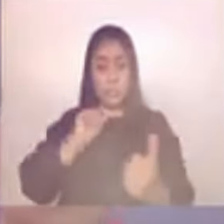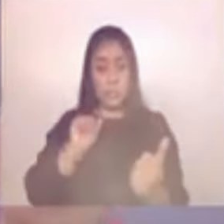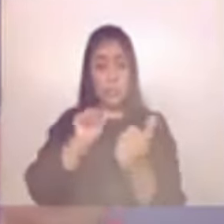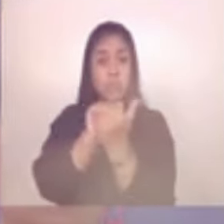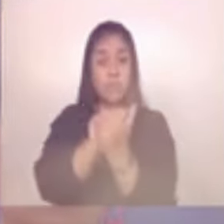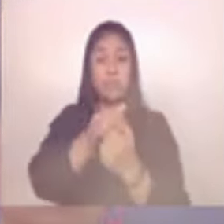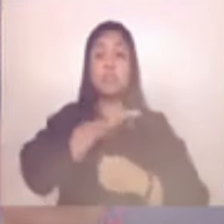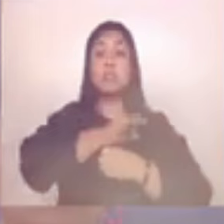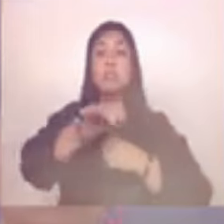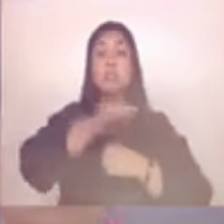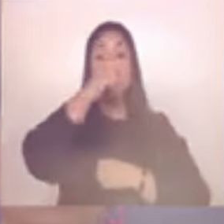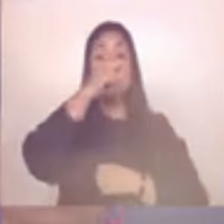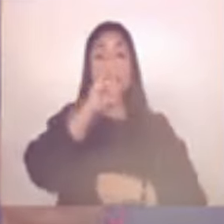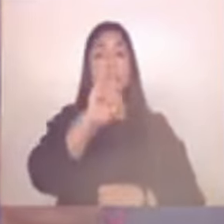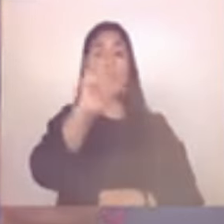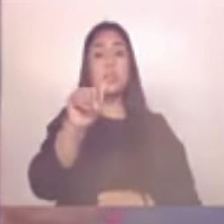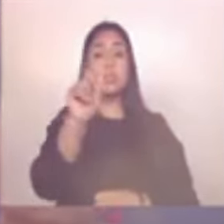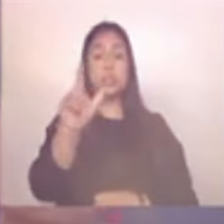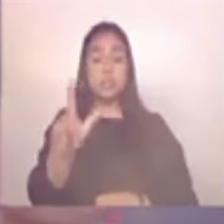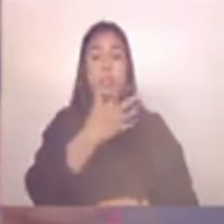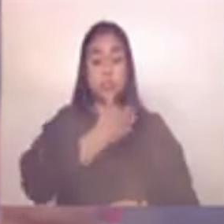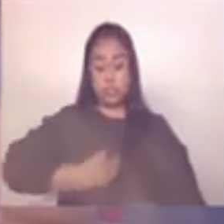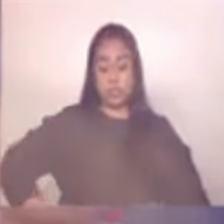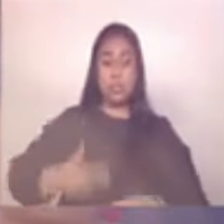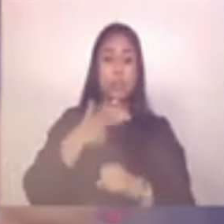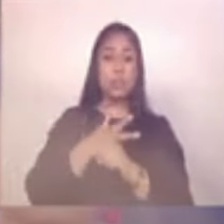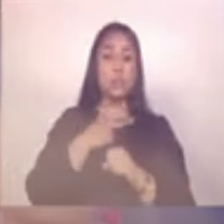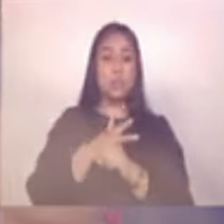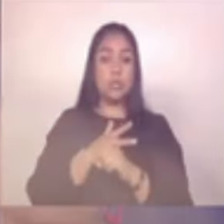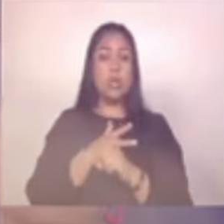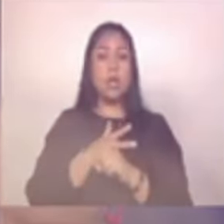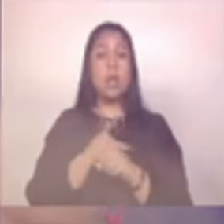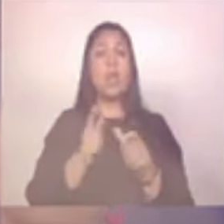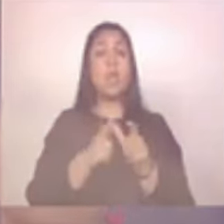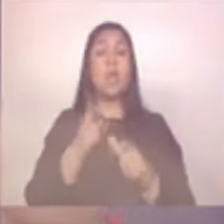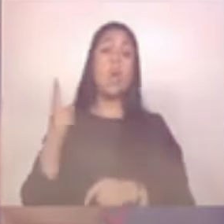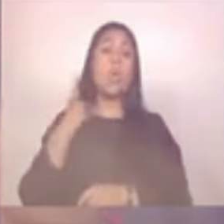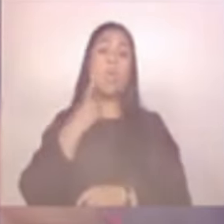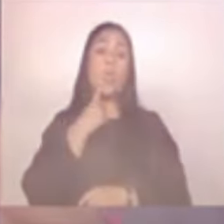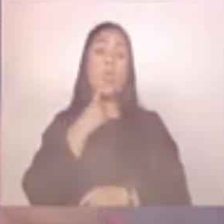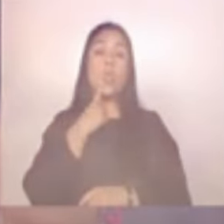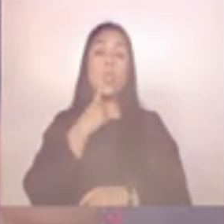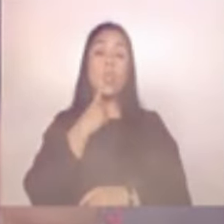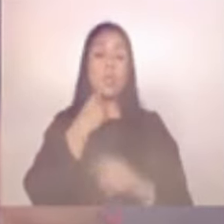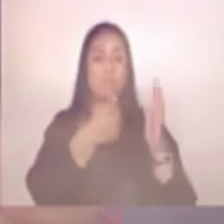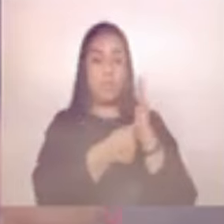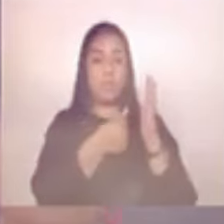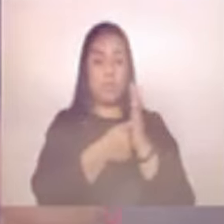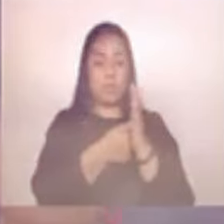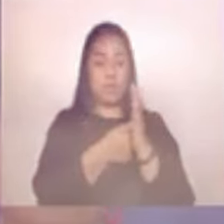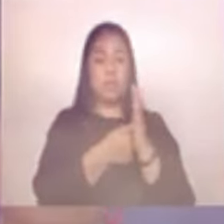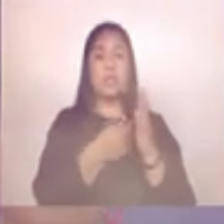Tujal, el gobierno de la República, con las autoridades municipales, con la